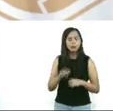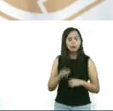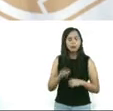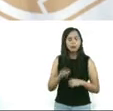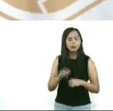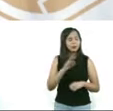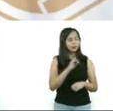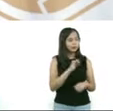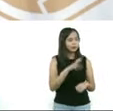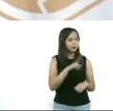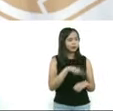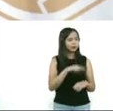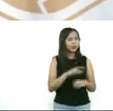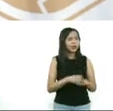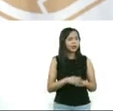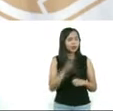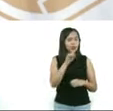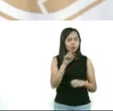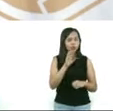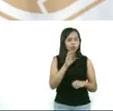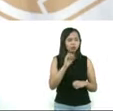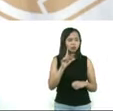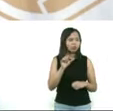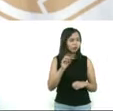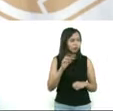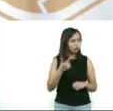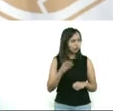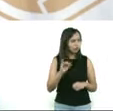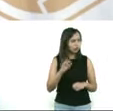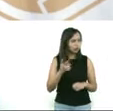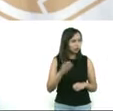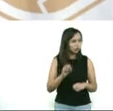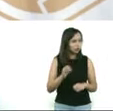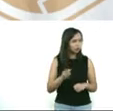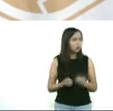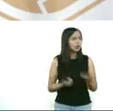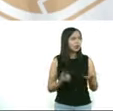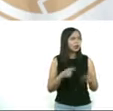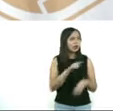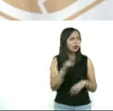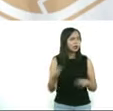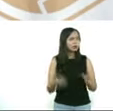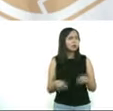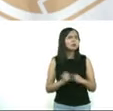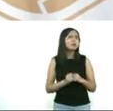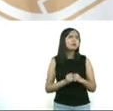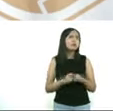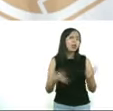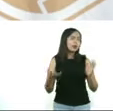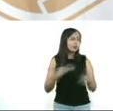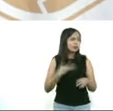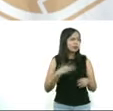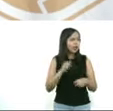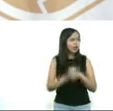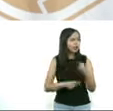los zoológicos fueron en algún momento espacios para mostrar especies exóticas